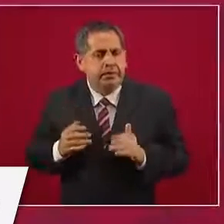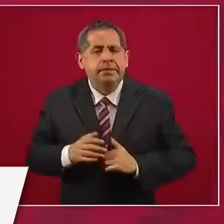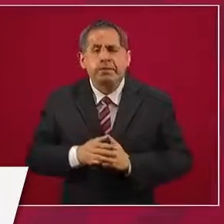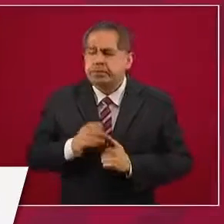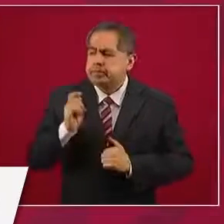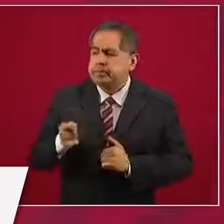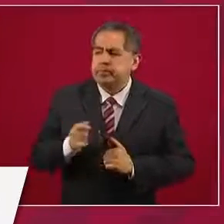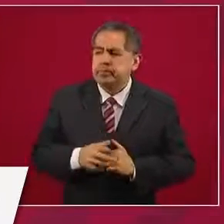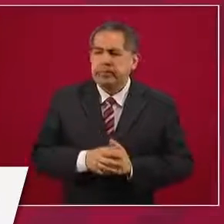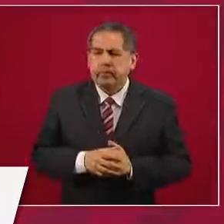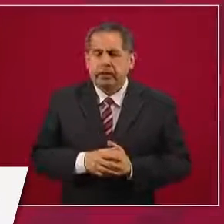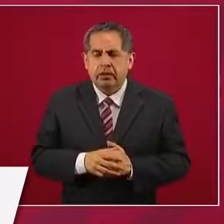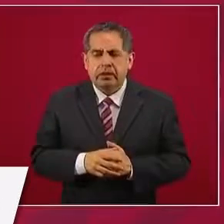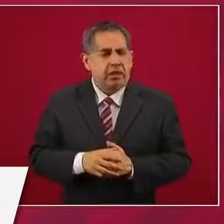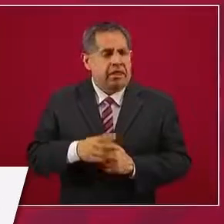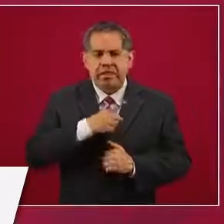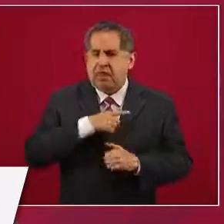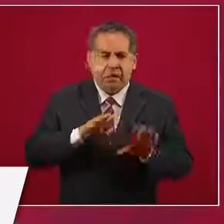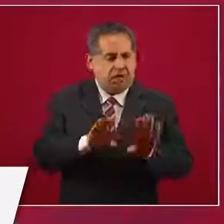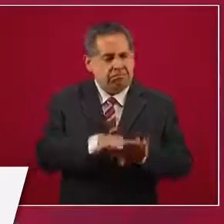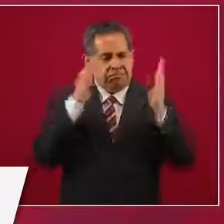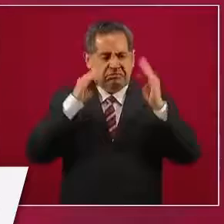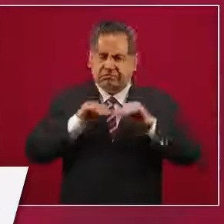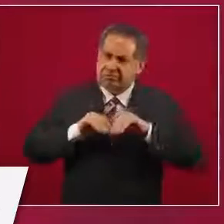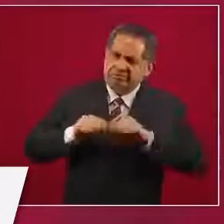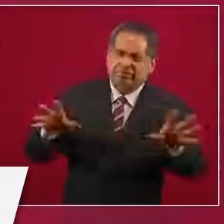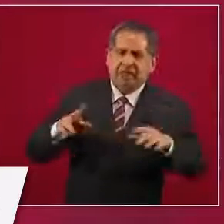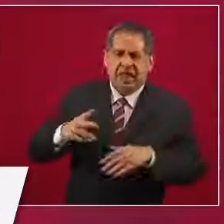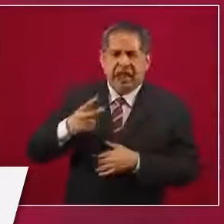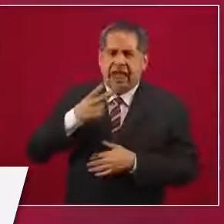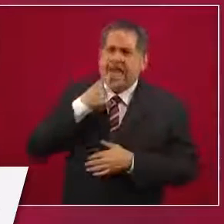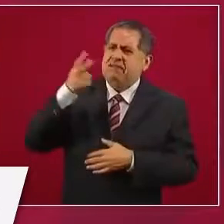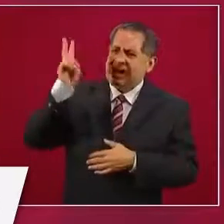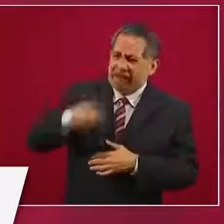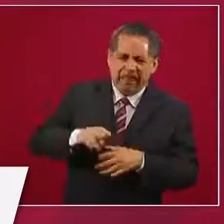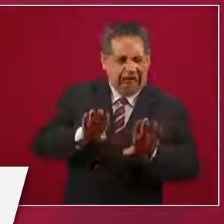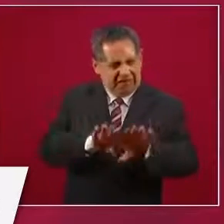de que se conozca toda la verdad,